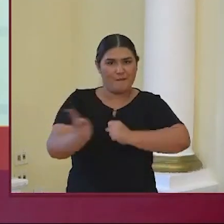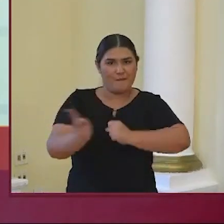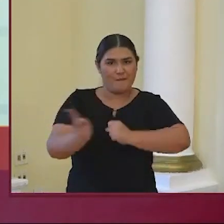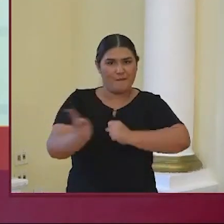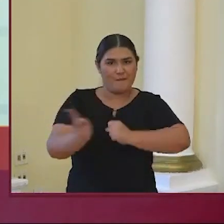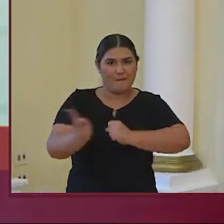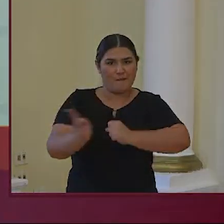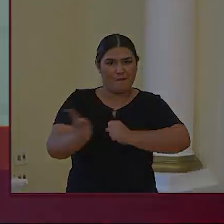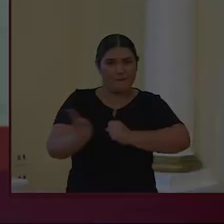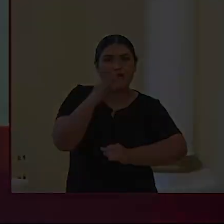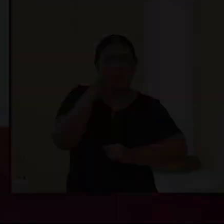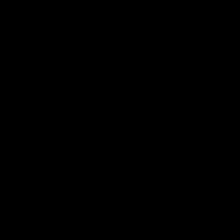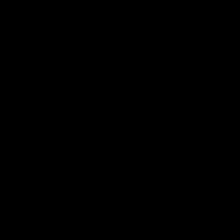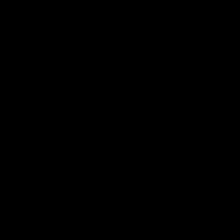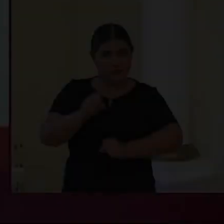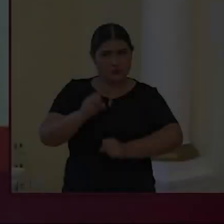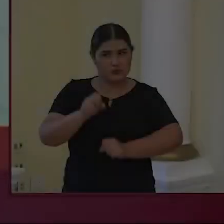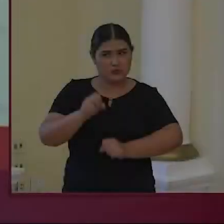el único.